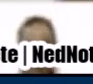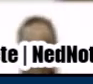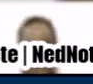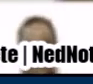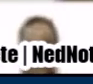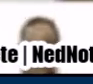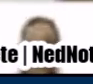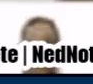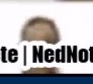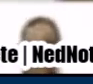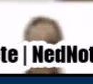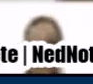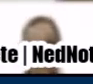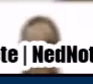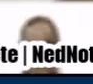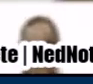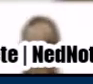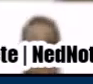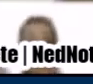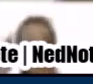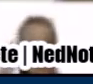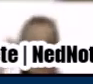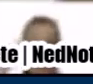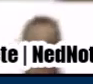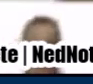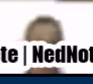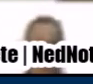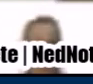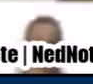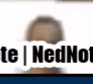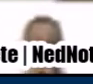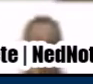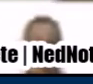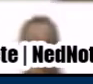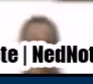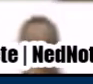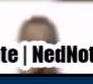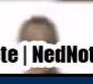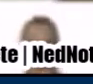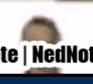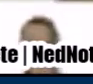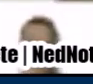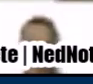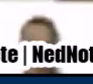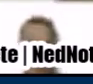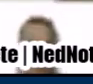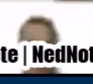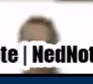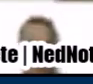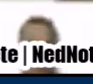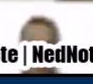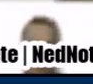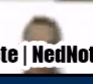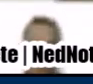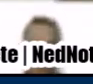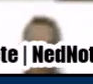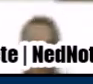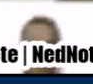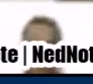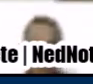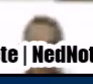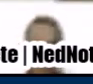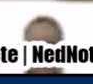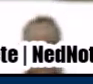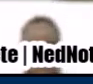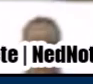hecho un gran esfuerzo en cada una de las redes necesarias en la construcción de capacidades, como lo dijimos en ese 2019, para lograr una solución